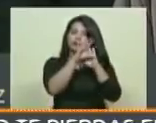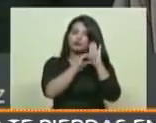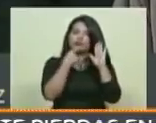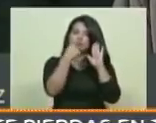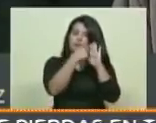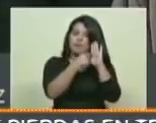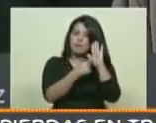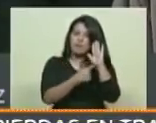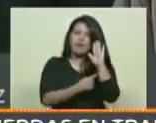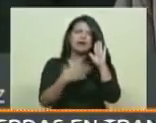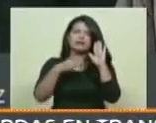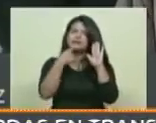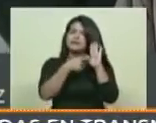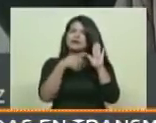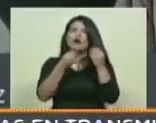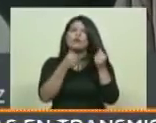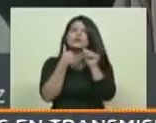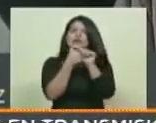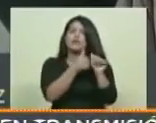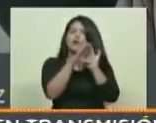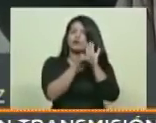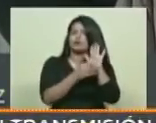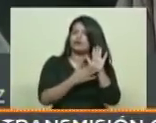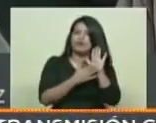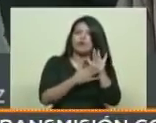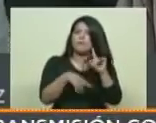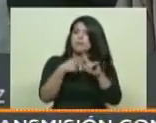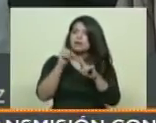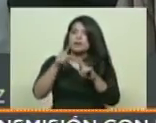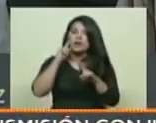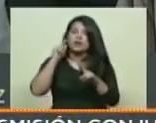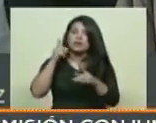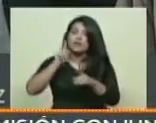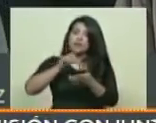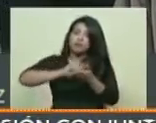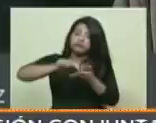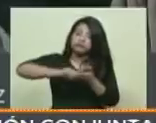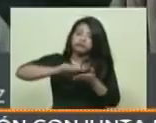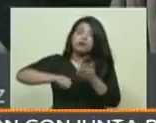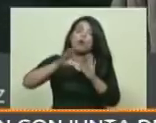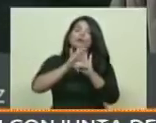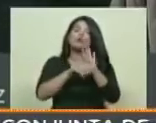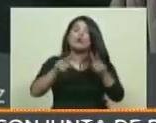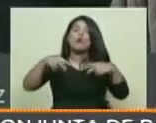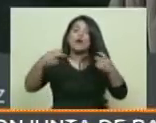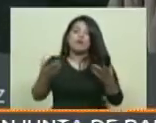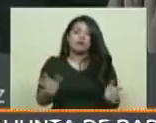nuestra Constitución Pionera, y tiene también como objetivo la redacción de una nueva Constitución. Así que